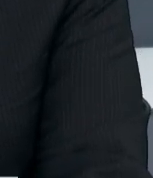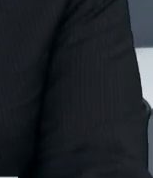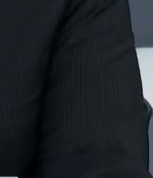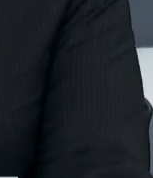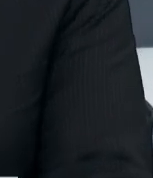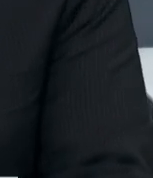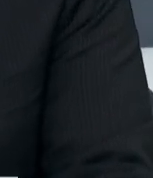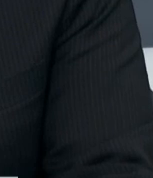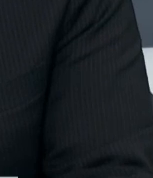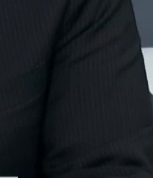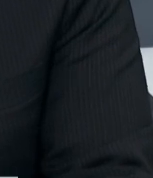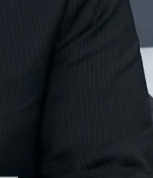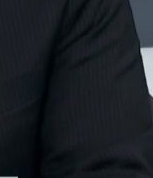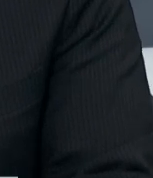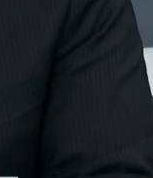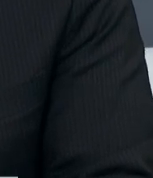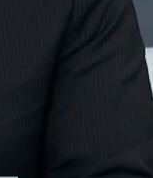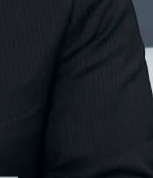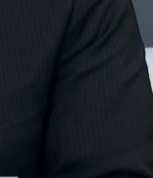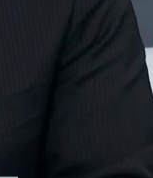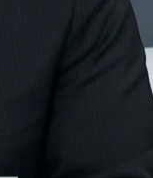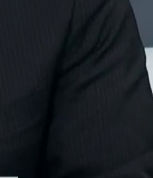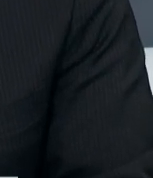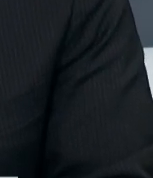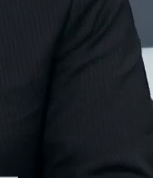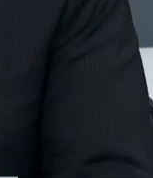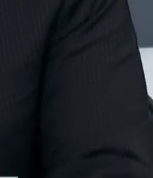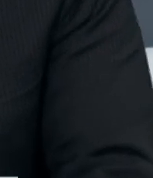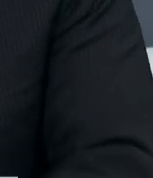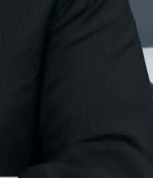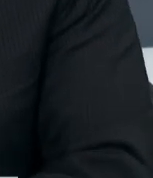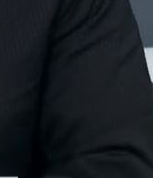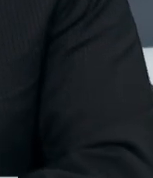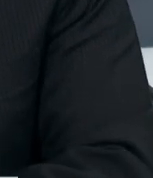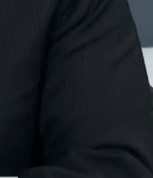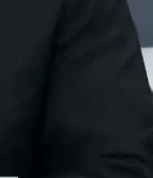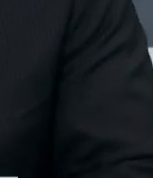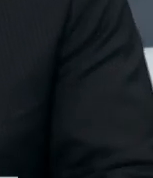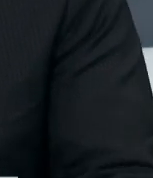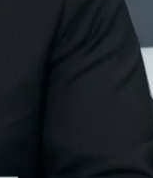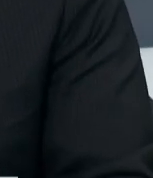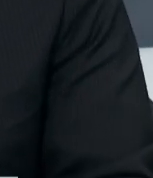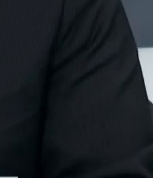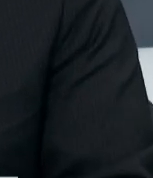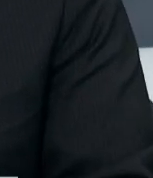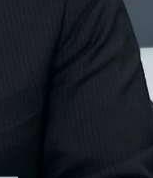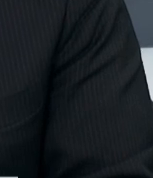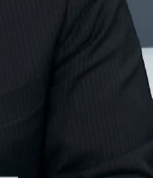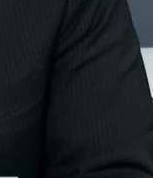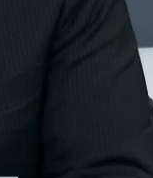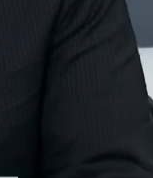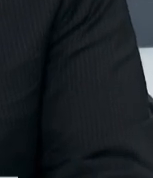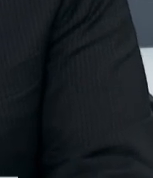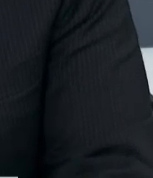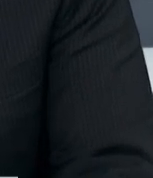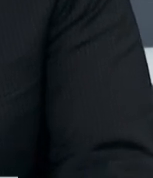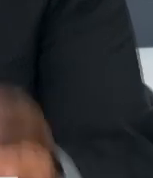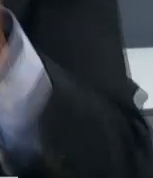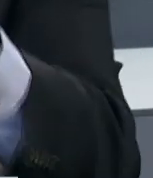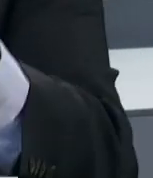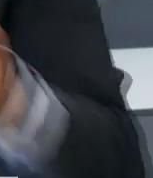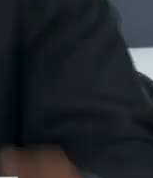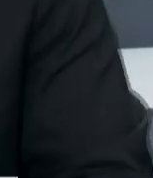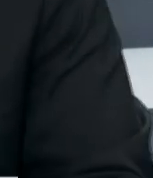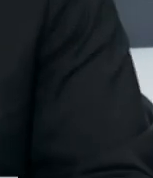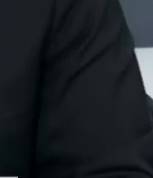Viene lo más difícil de la curva y ante eso nuestro personal de salud está haciendo lo mejor posible para poder atacar esto. Y lo